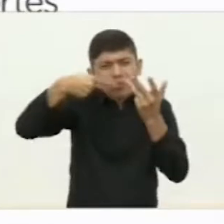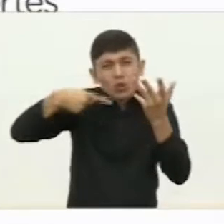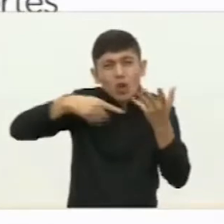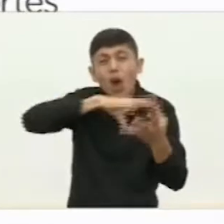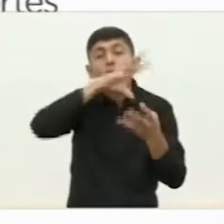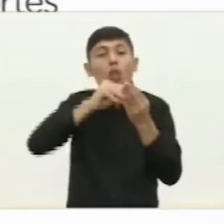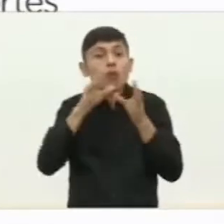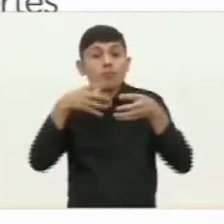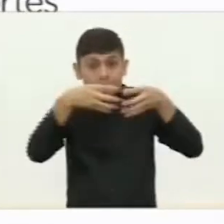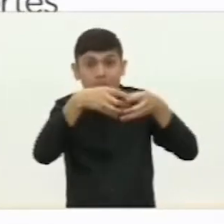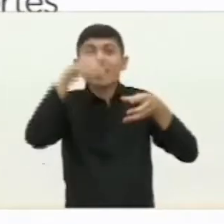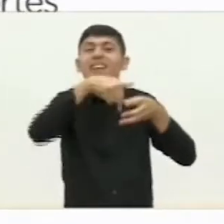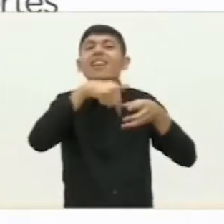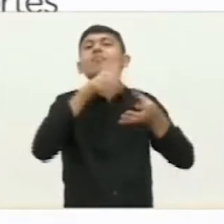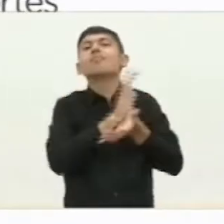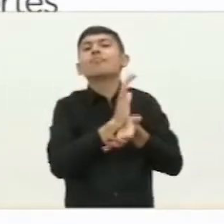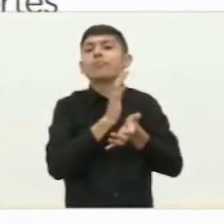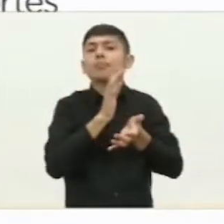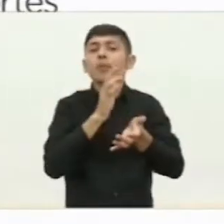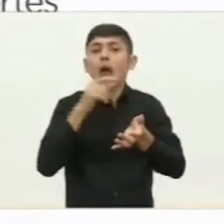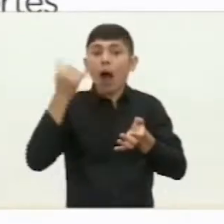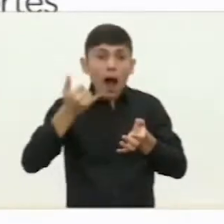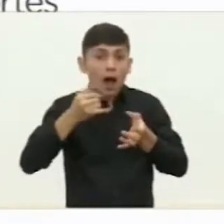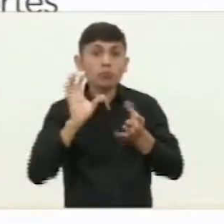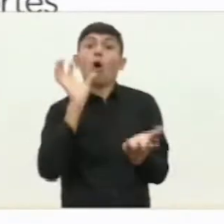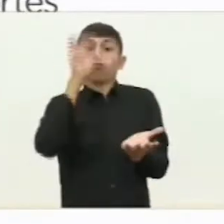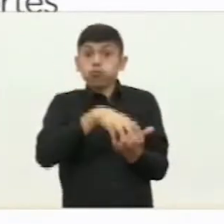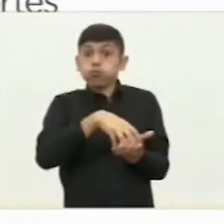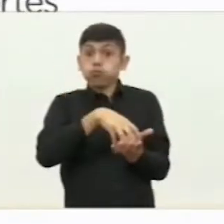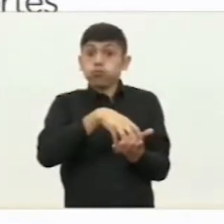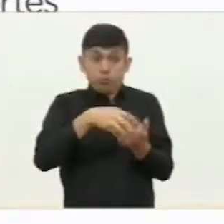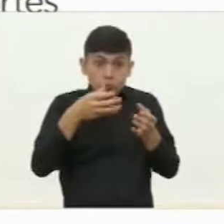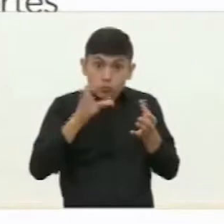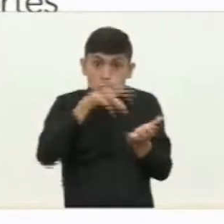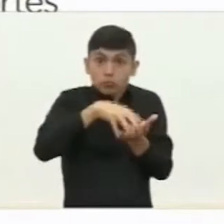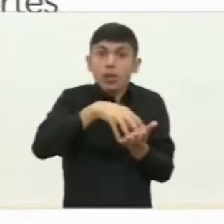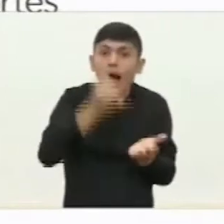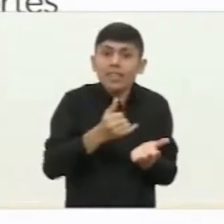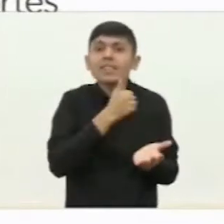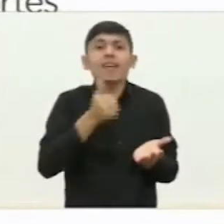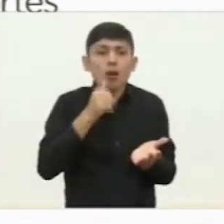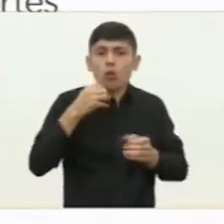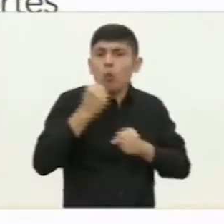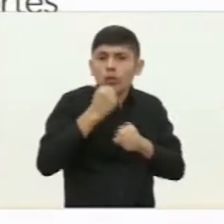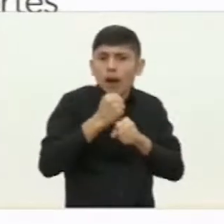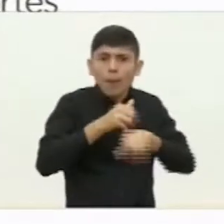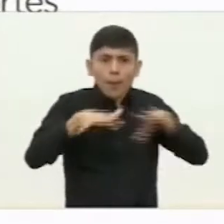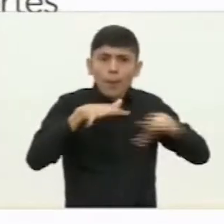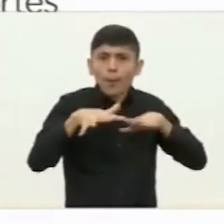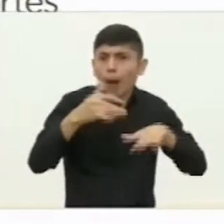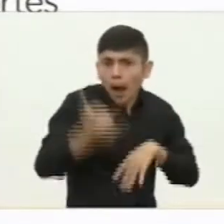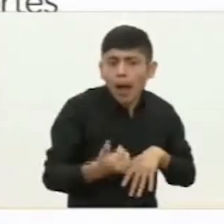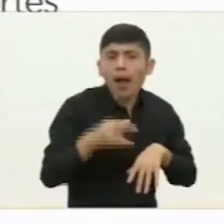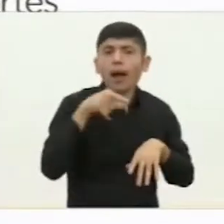aquellos servicios básicamente que teniendo un establecimiento, un local donde se lleva adelante la